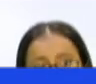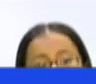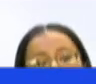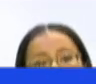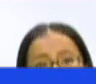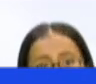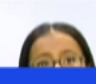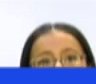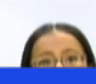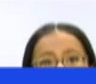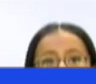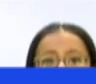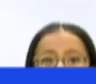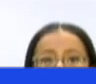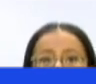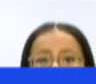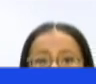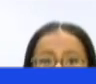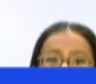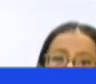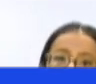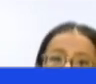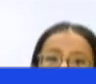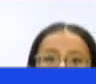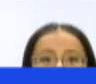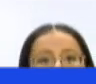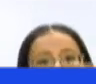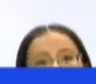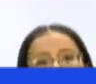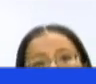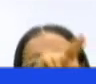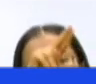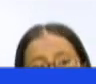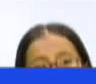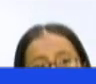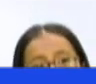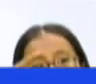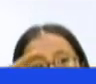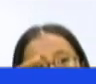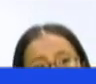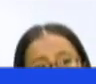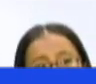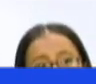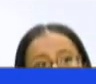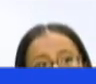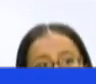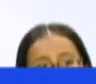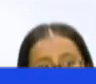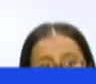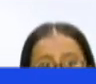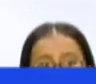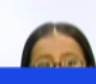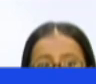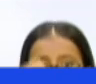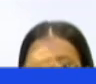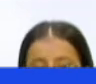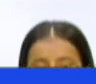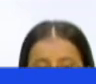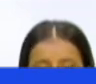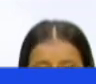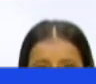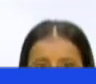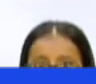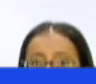Micheletti, expresidente del Congreso Nacional, quien fue mencionado durante el proceso judicial contra